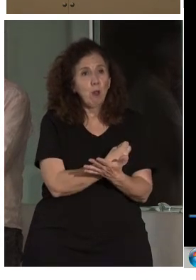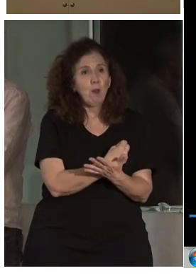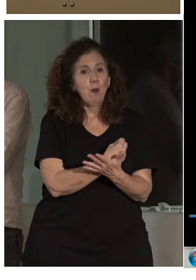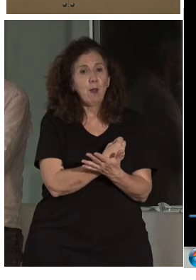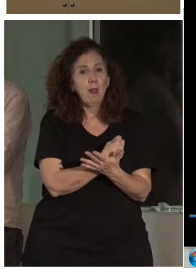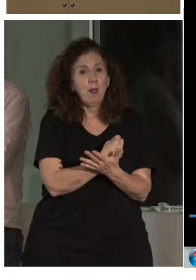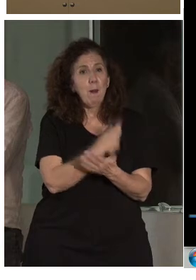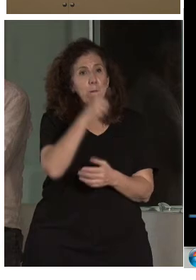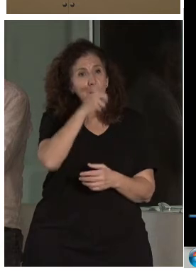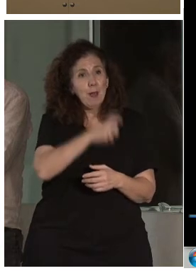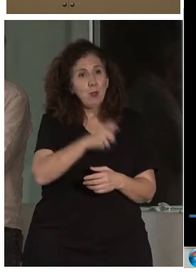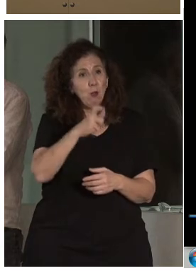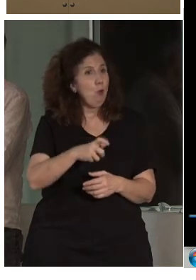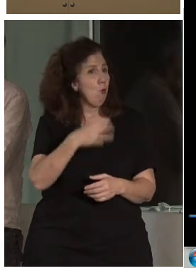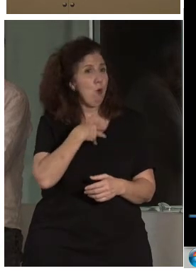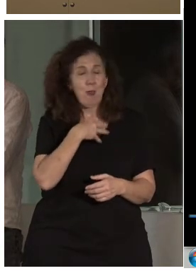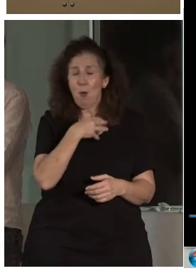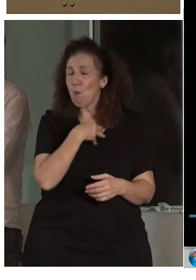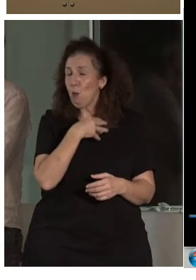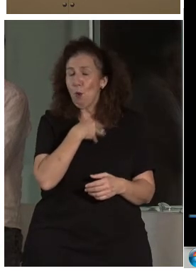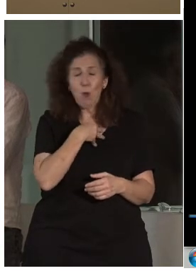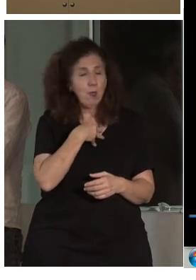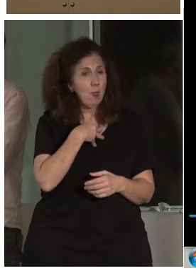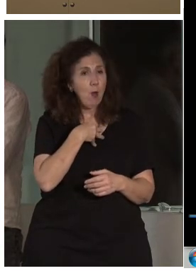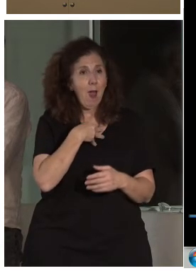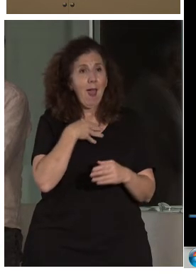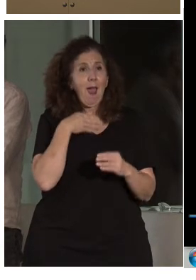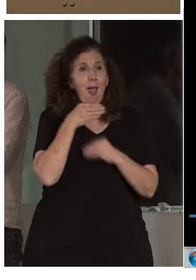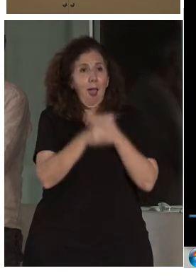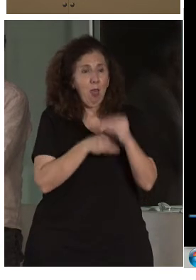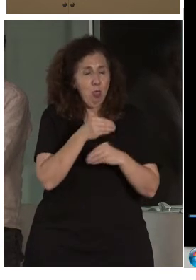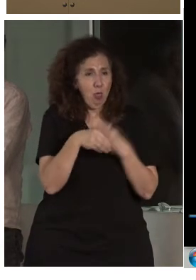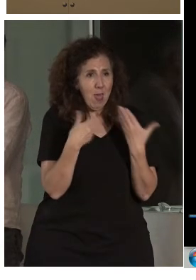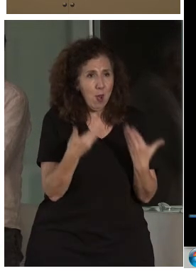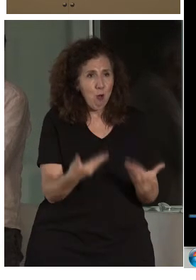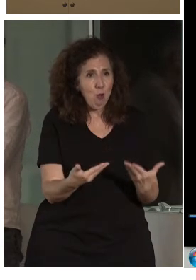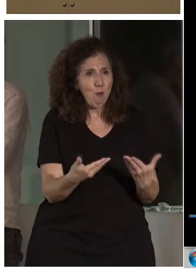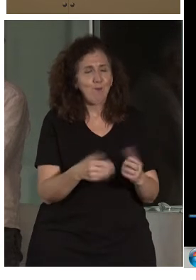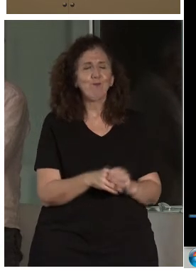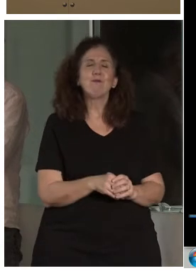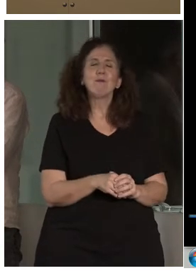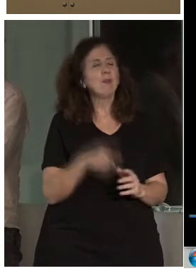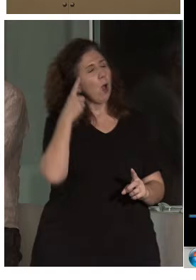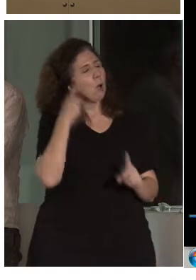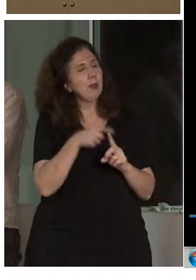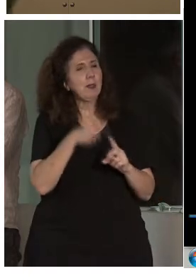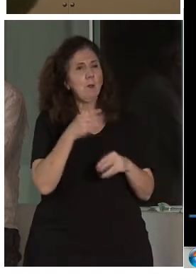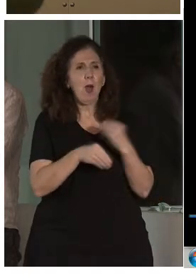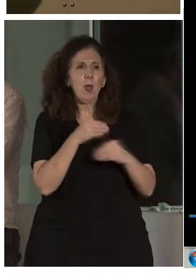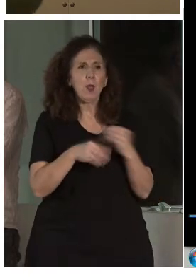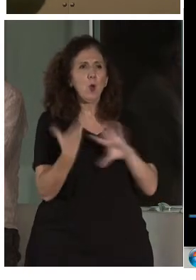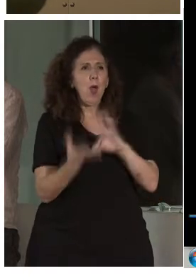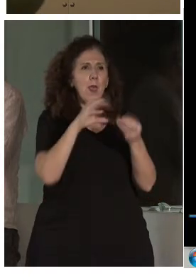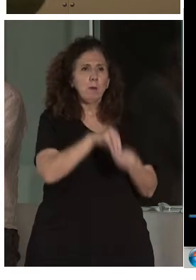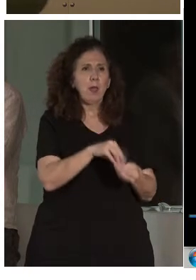no hubiera podido llegar. El objetivo es seguir fomentando la práctica de un senderismo adaptado, crear un